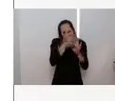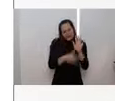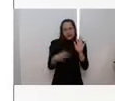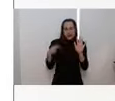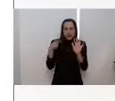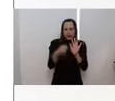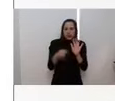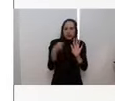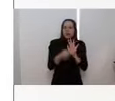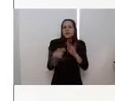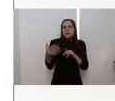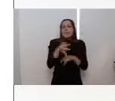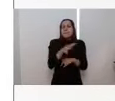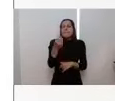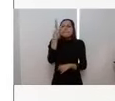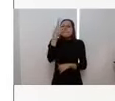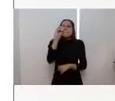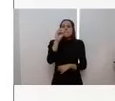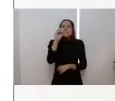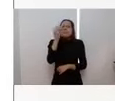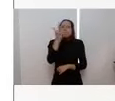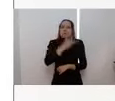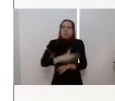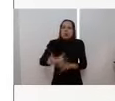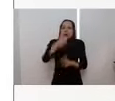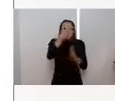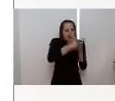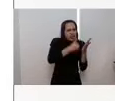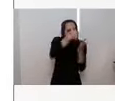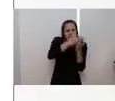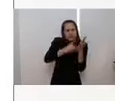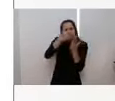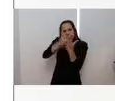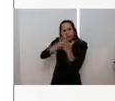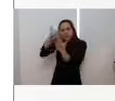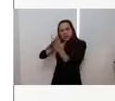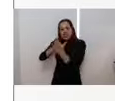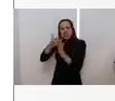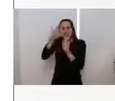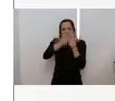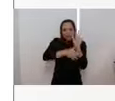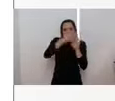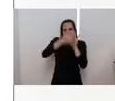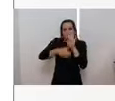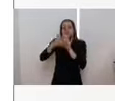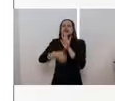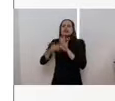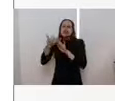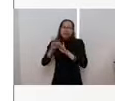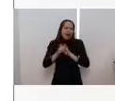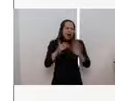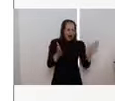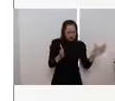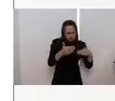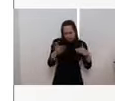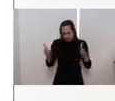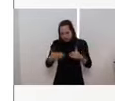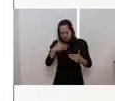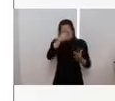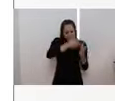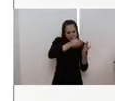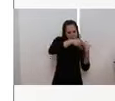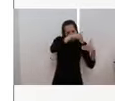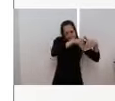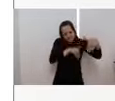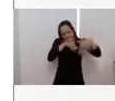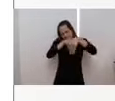aproximadamente 20 millones de folios ya están debidamente organizados en sus casas foliados